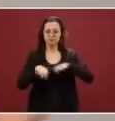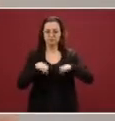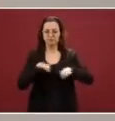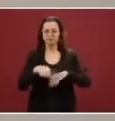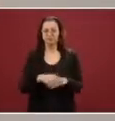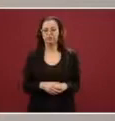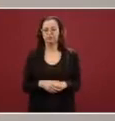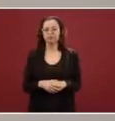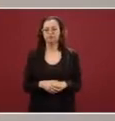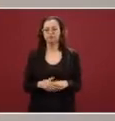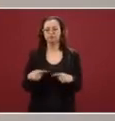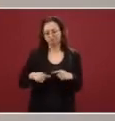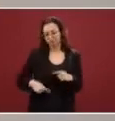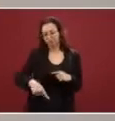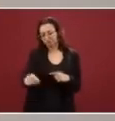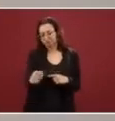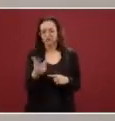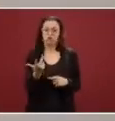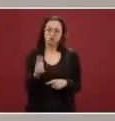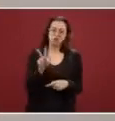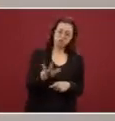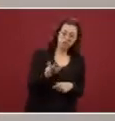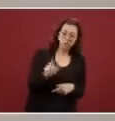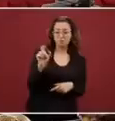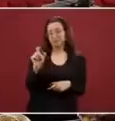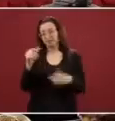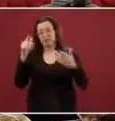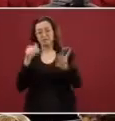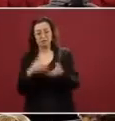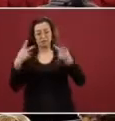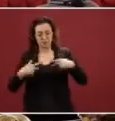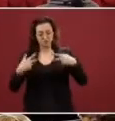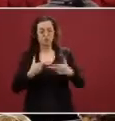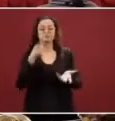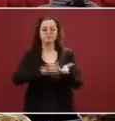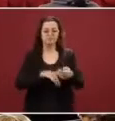estará en promedio trabajando durante un buen tiempo entre 18 a 20.000 trabajadores. La siguiente, por favor.